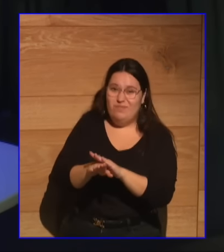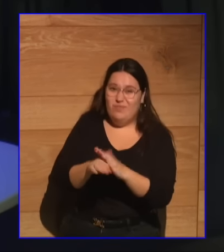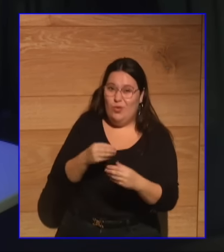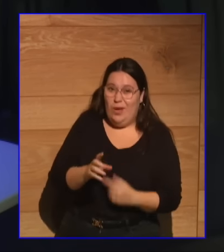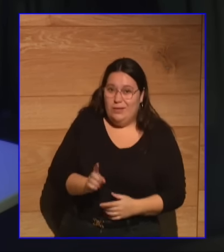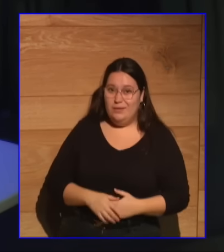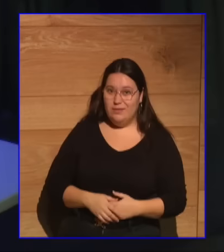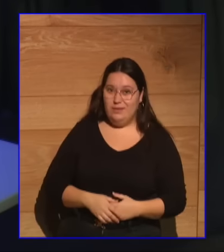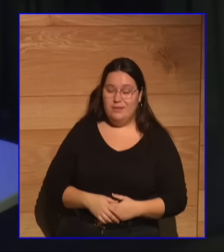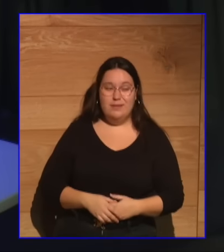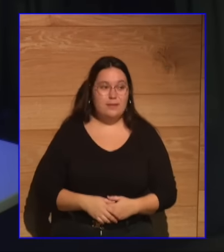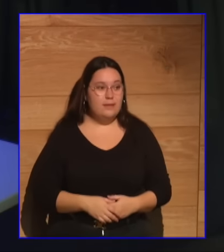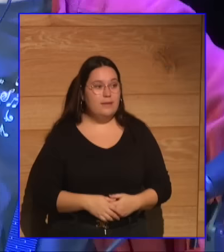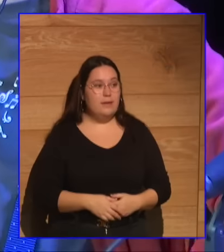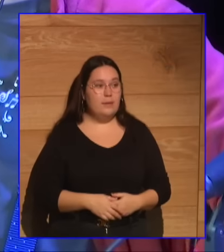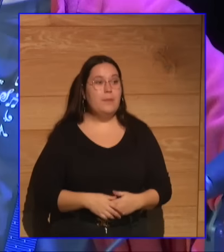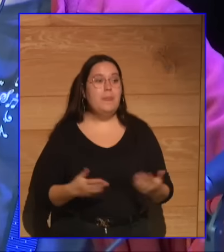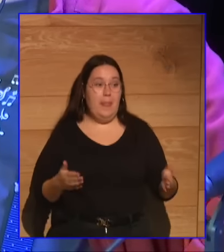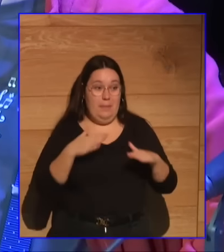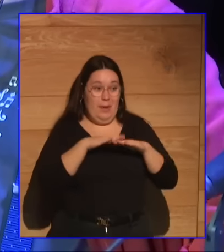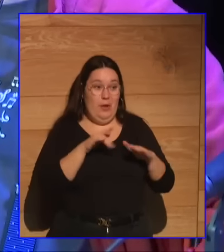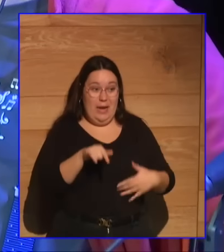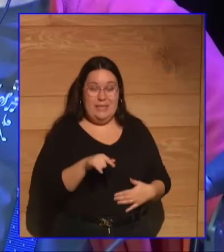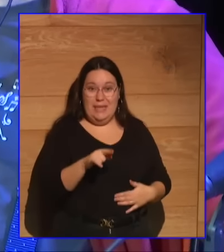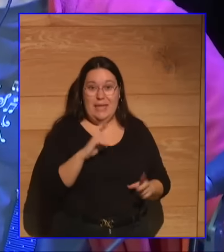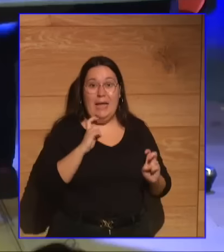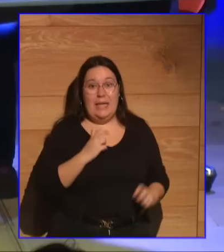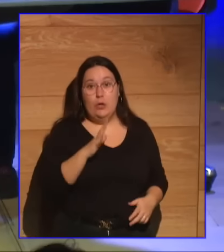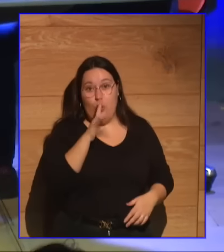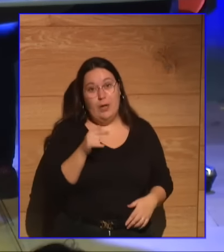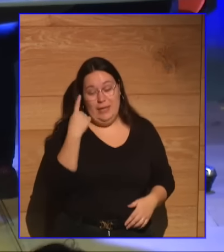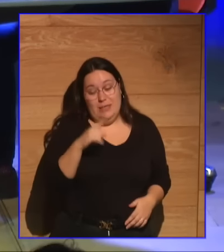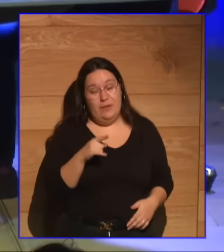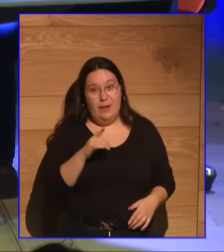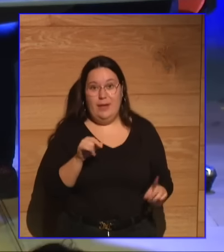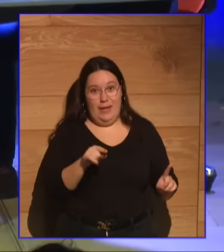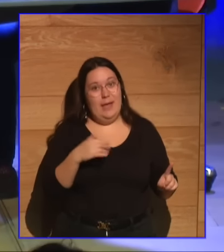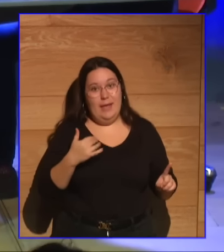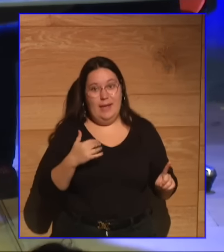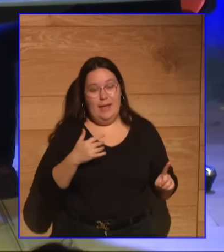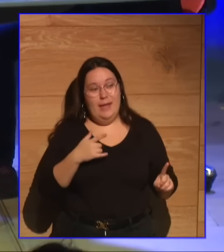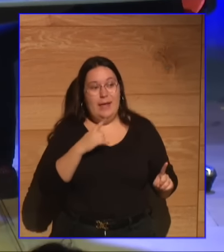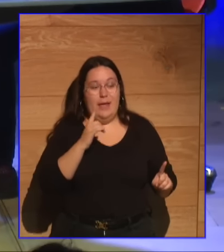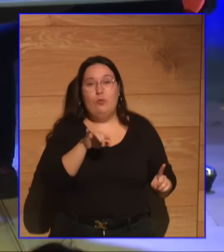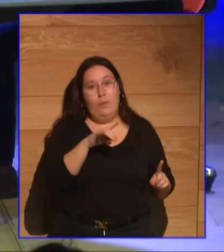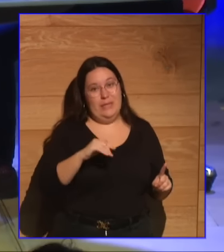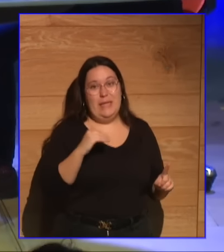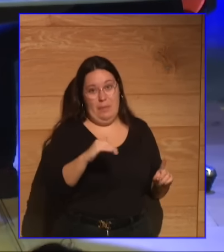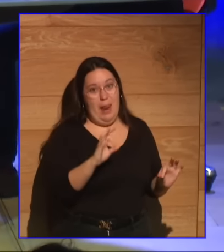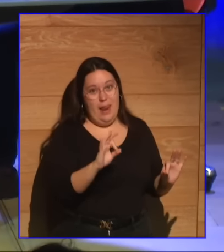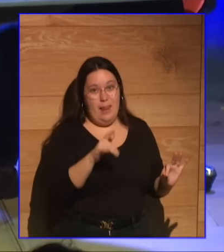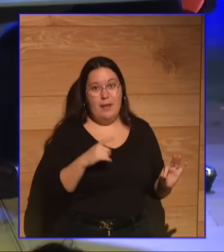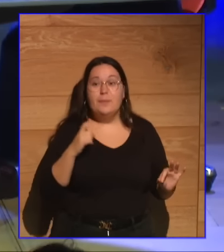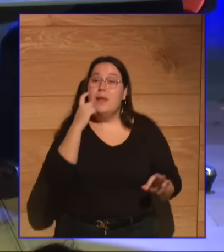mi tema, por favor. Ya está súper tenso. Perdona, pero es que está tenso porque sabe que va a quedar mal delante de toda España. Voy a quedar mal. El mito